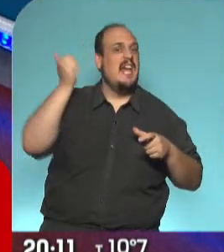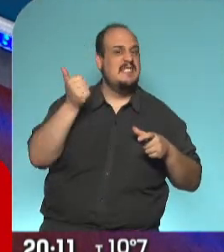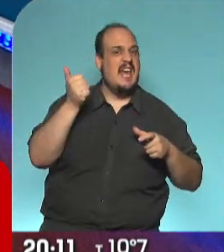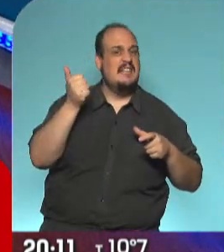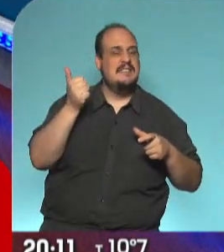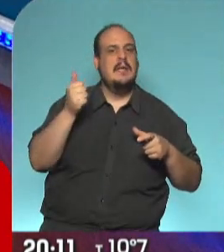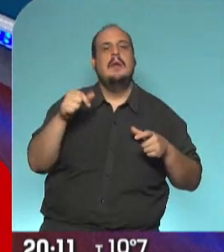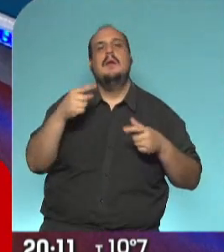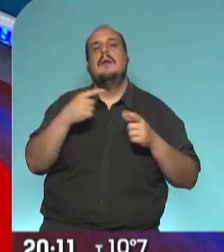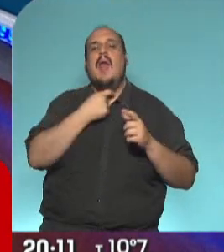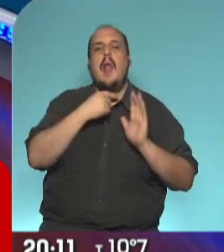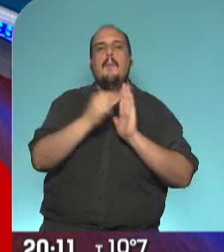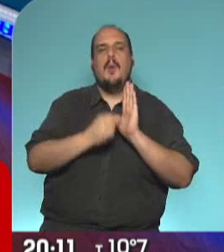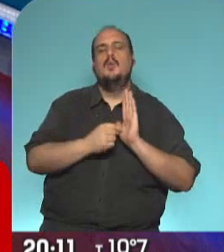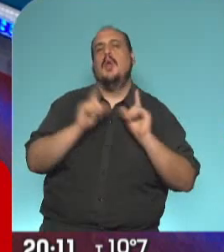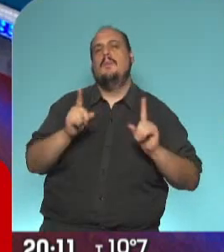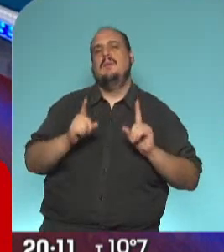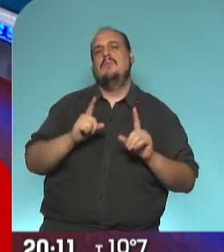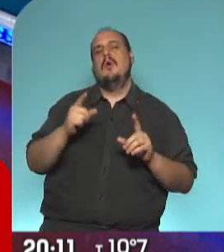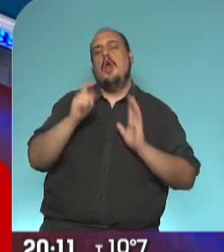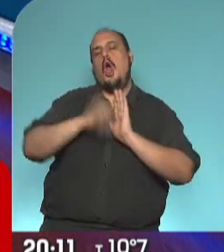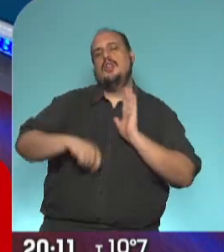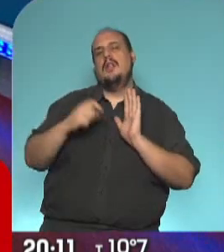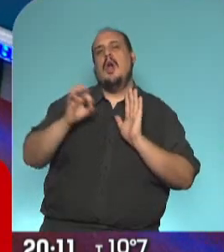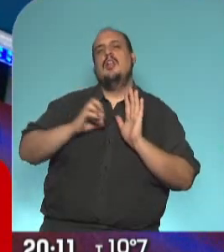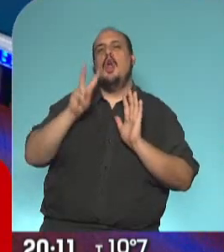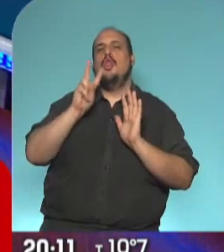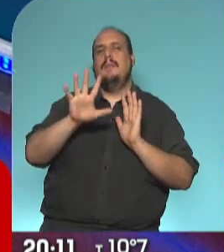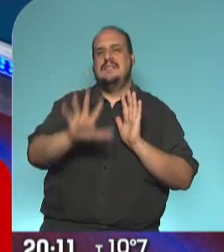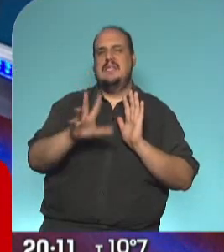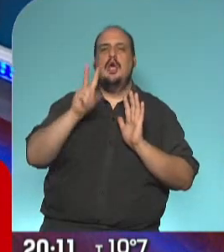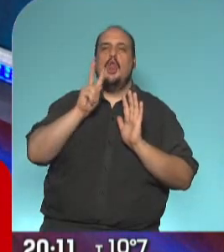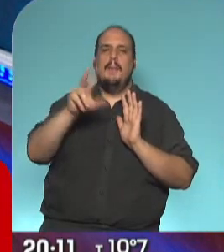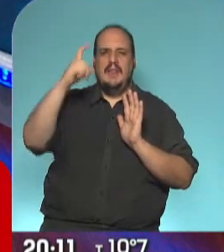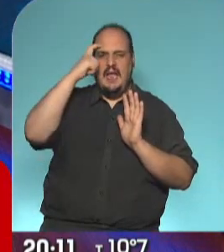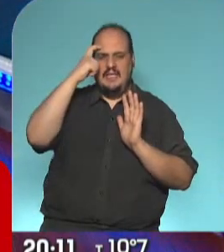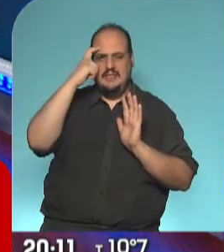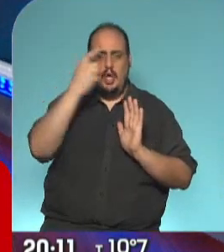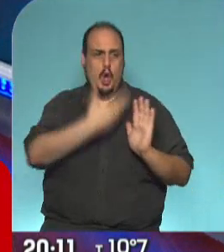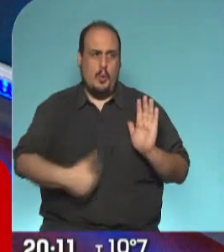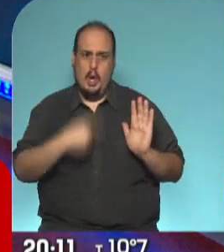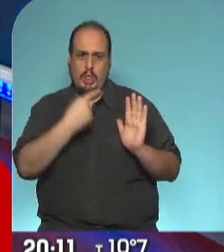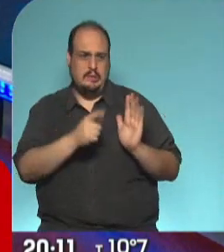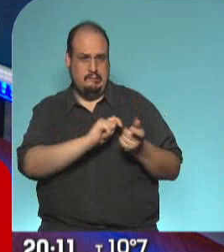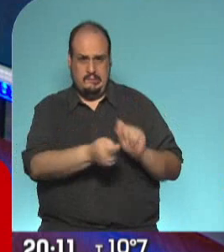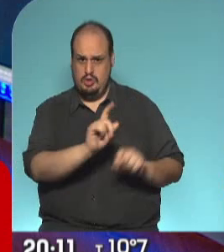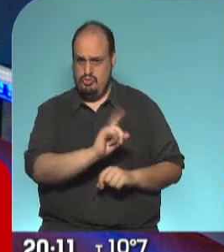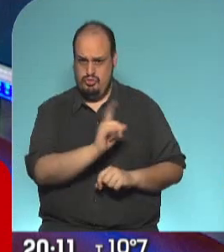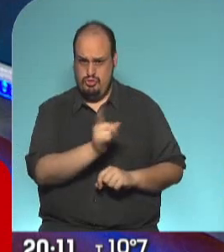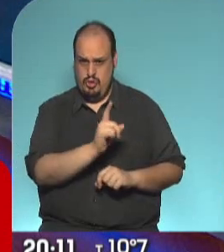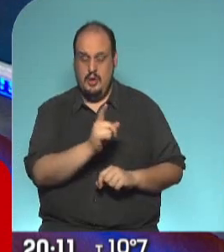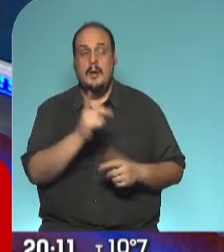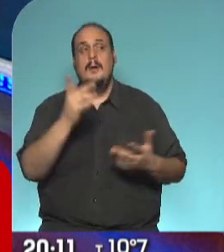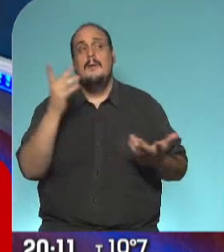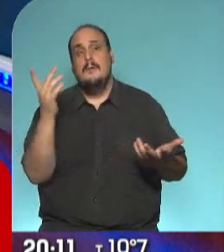los acreedores que tenían contratos de 2005 y 2010. E incluso el gobierno, que al principio decía que eso no lo iba a resignar, dice, bueno, está bien, con tal de llegar a